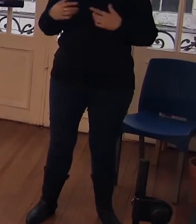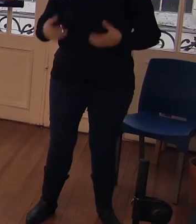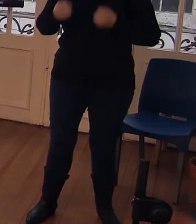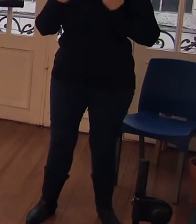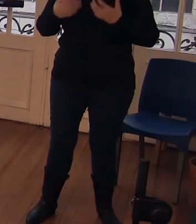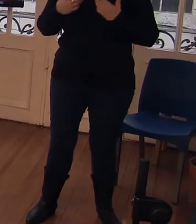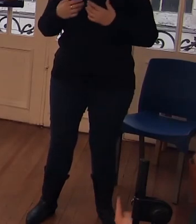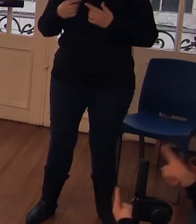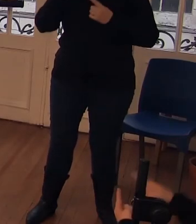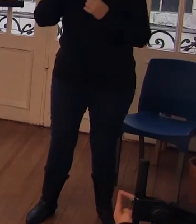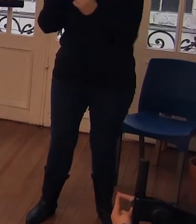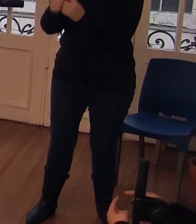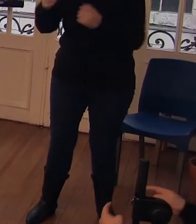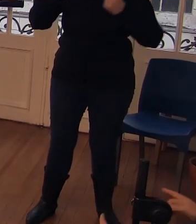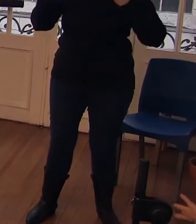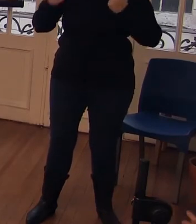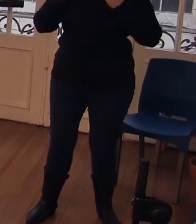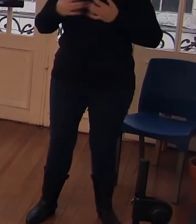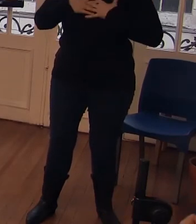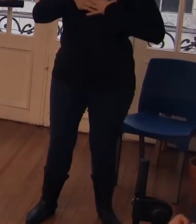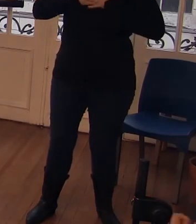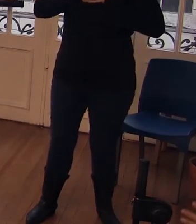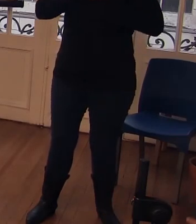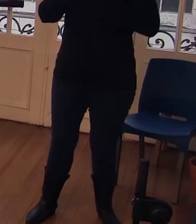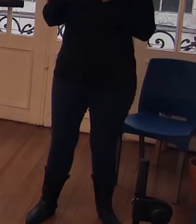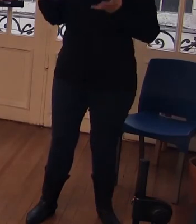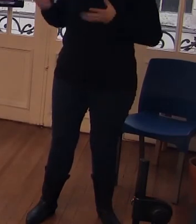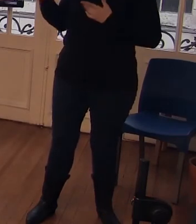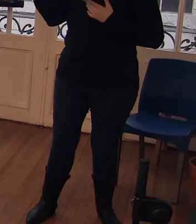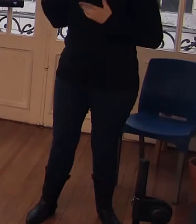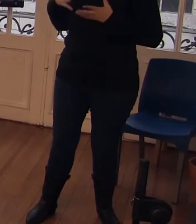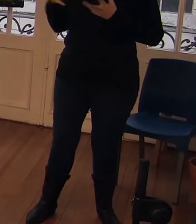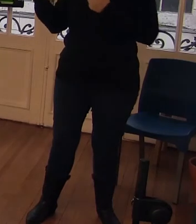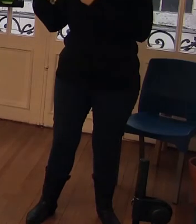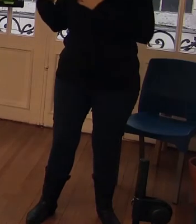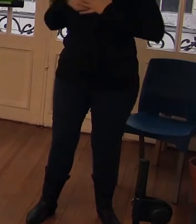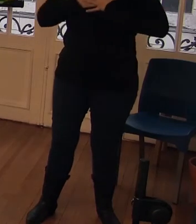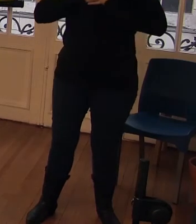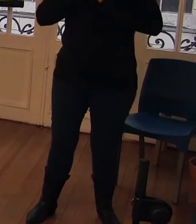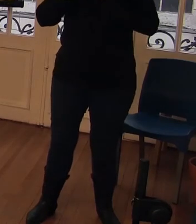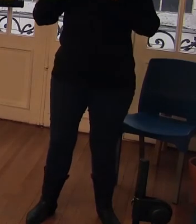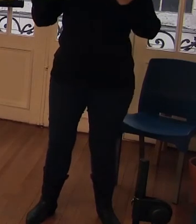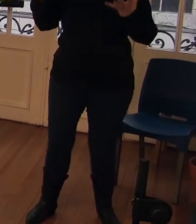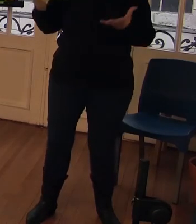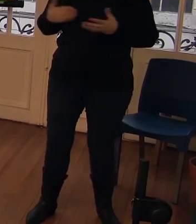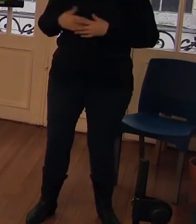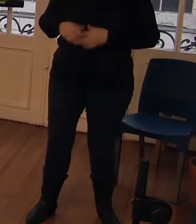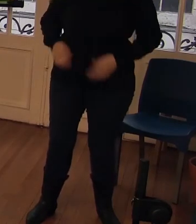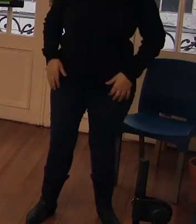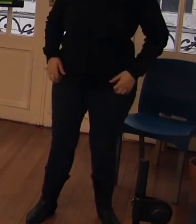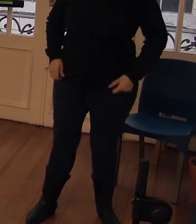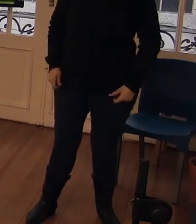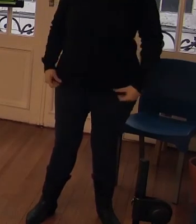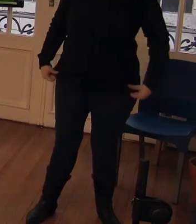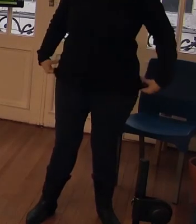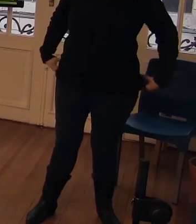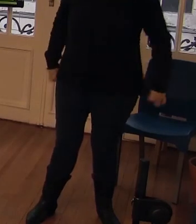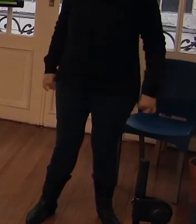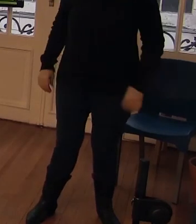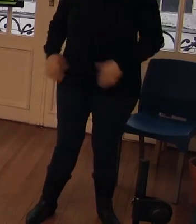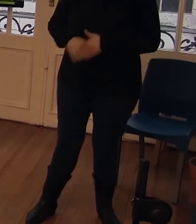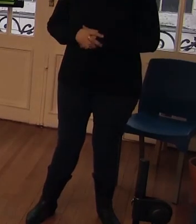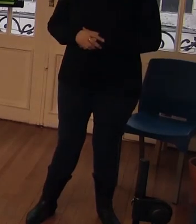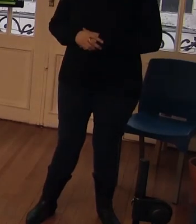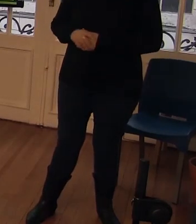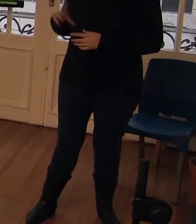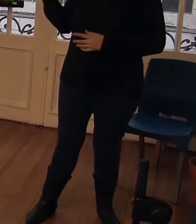Te sentís así. Es hermoso. Bueno, bien. Entonces ahora esta